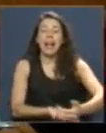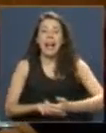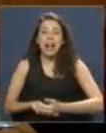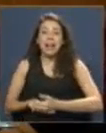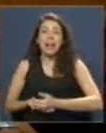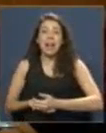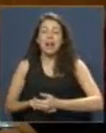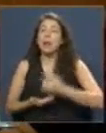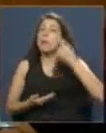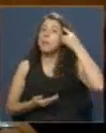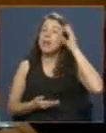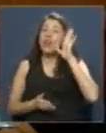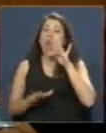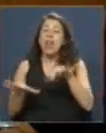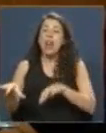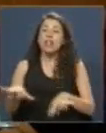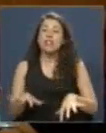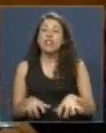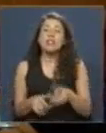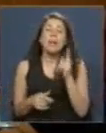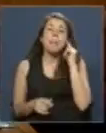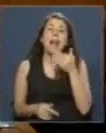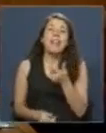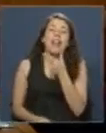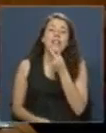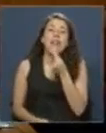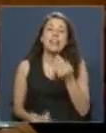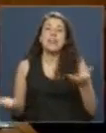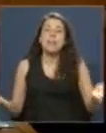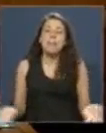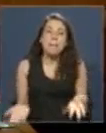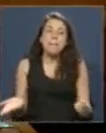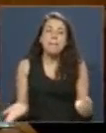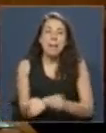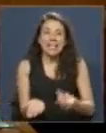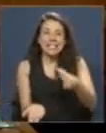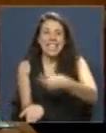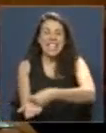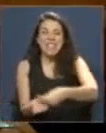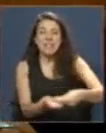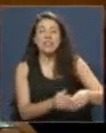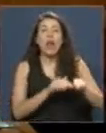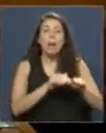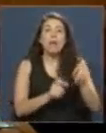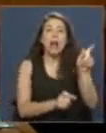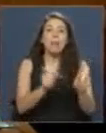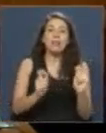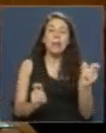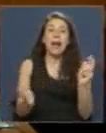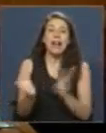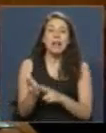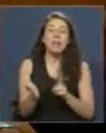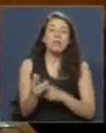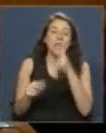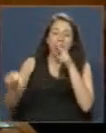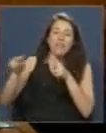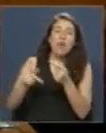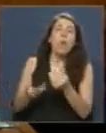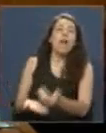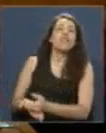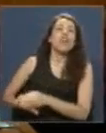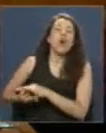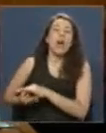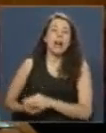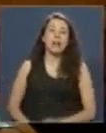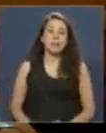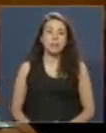no contiene los elementos que faciliten, promuevan inversión y apoyen a los contribuyentes de acuerdo a su realidad. Una